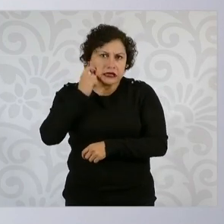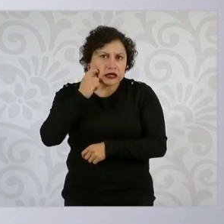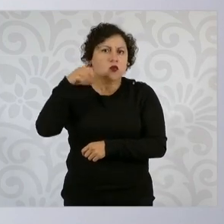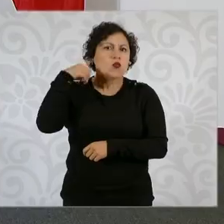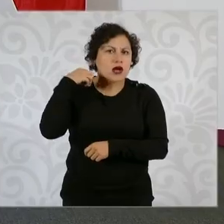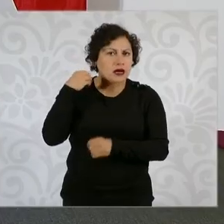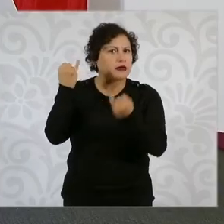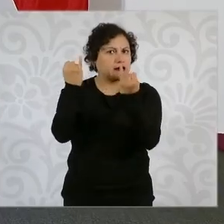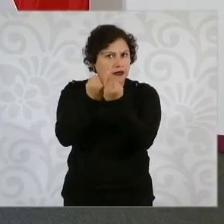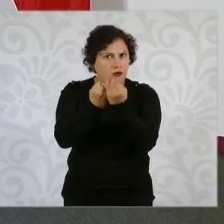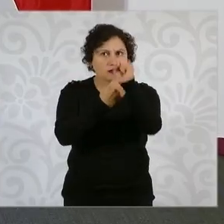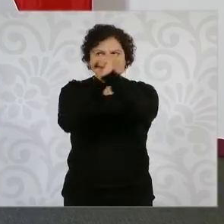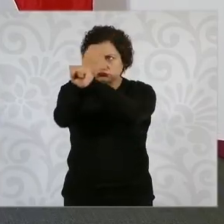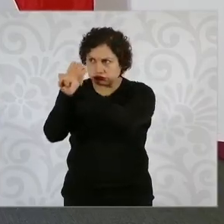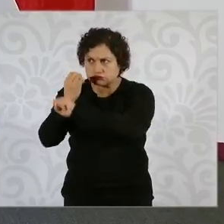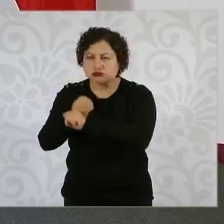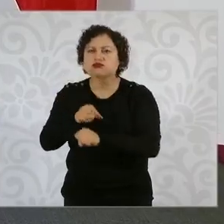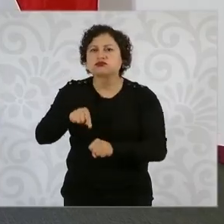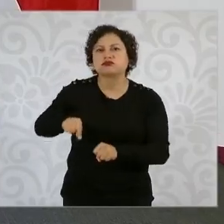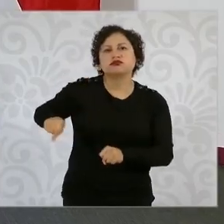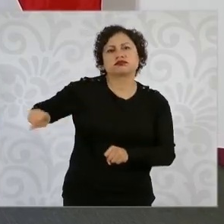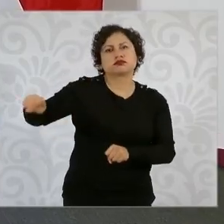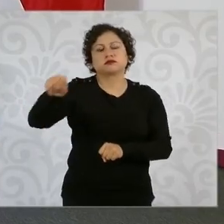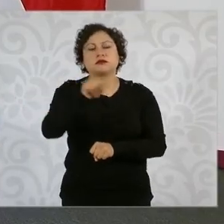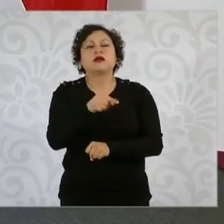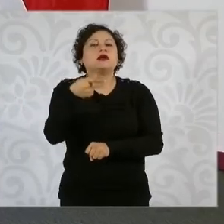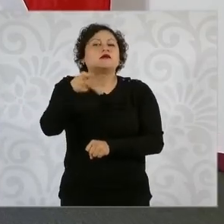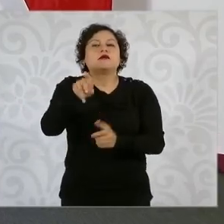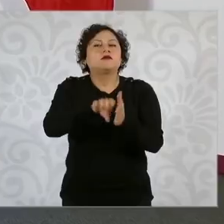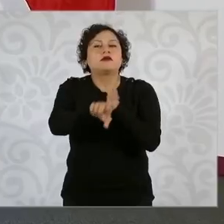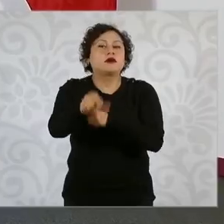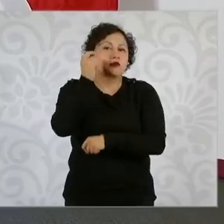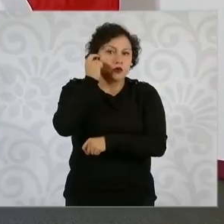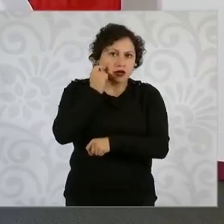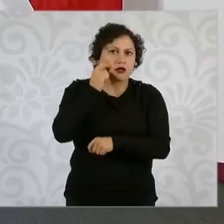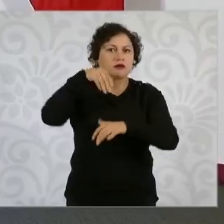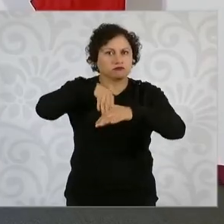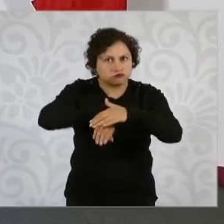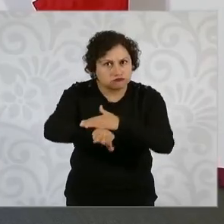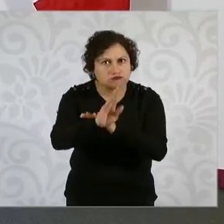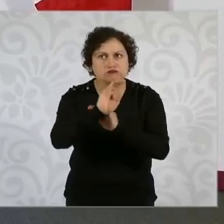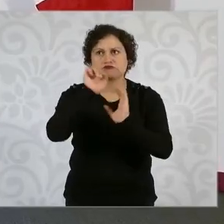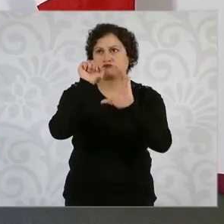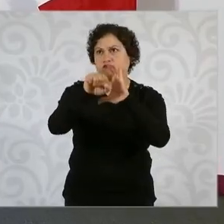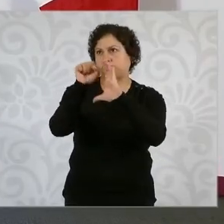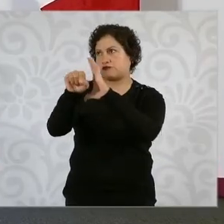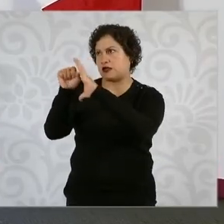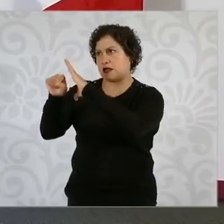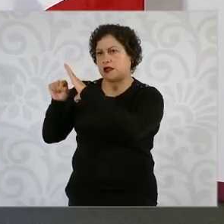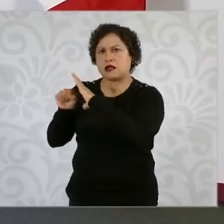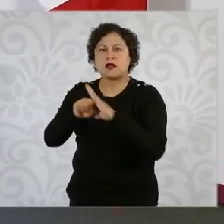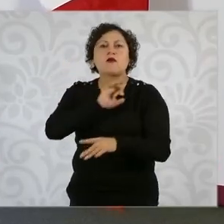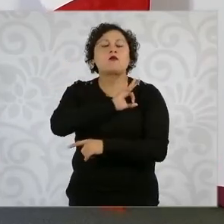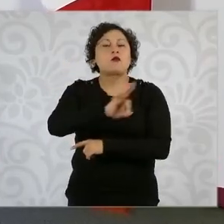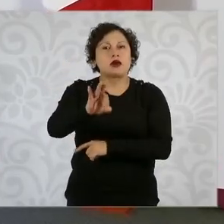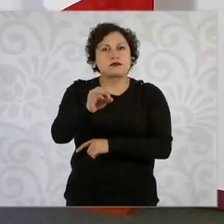de Acapulco donde se puede iniciar el cuestionario. Entonces, son 3 meses para poder hacer el